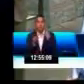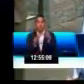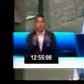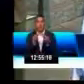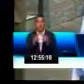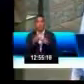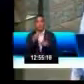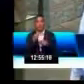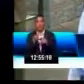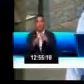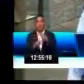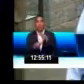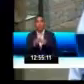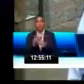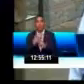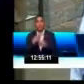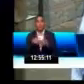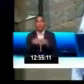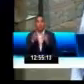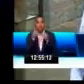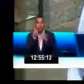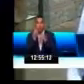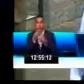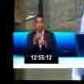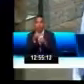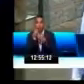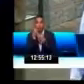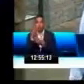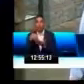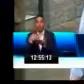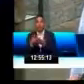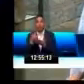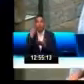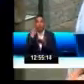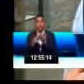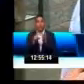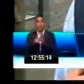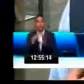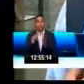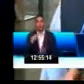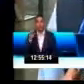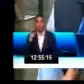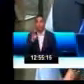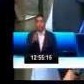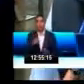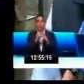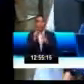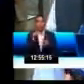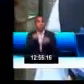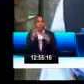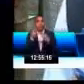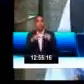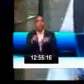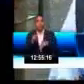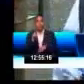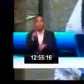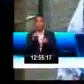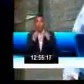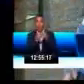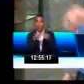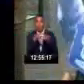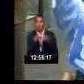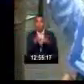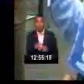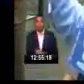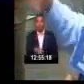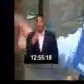visitando y así poco a poco estamos ya llenándoles la información para desembolsarles los recursos y se puedan reactivar. Hay dos grupos, hay un grupo